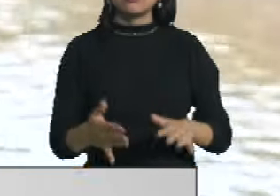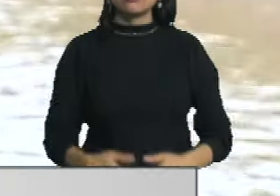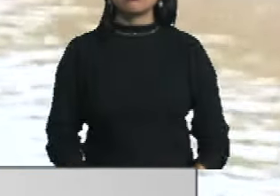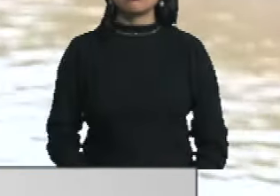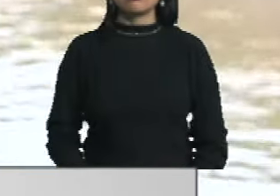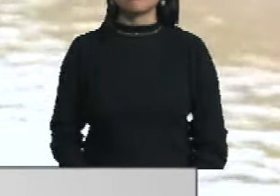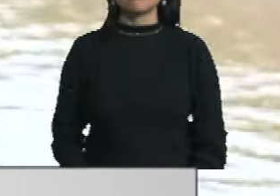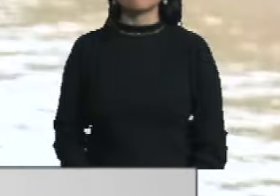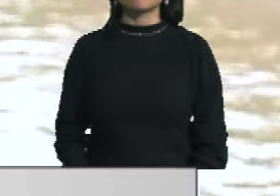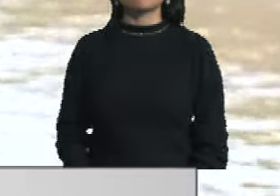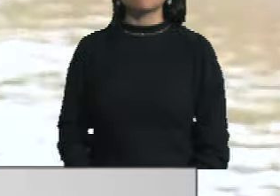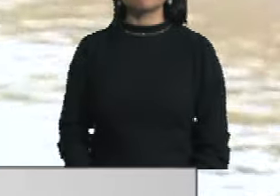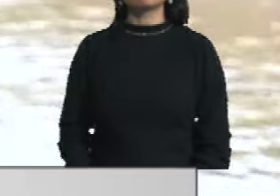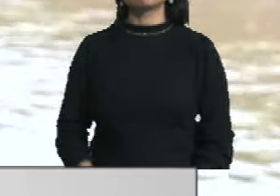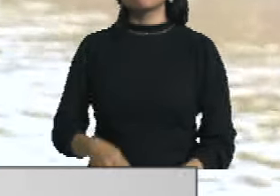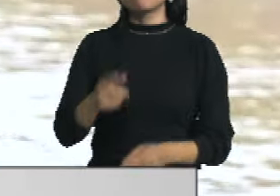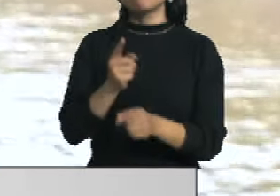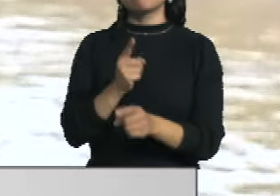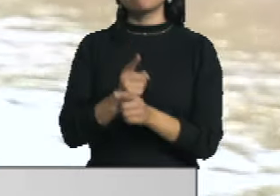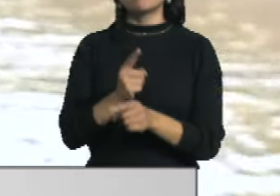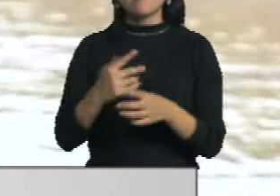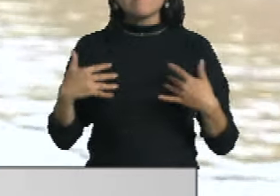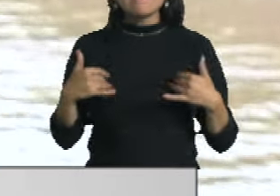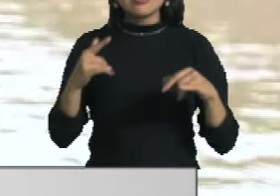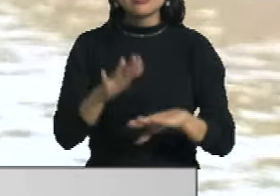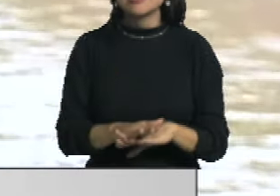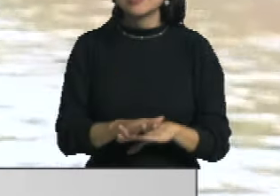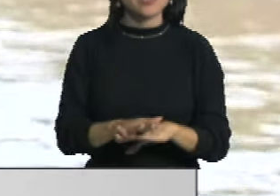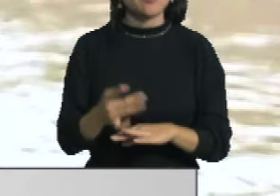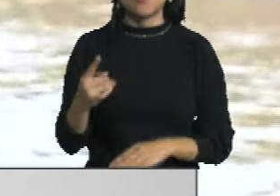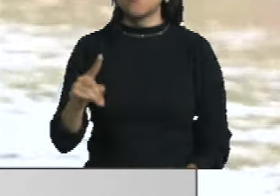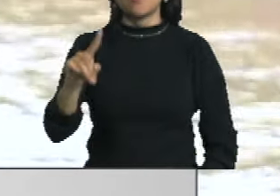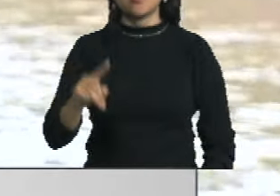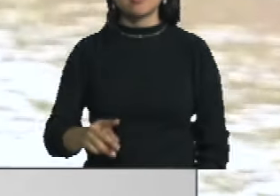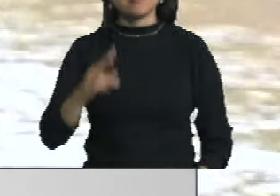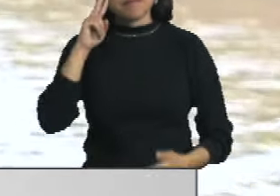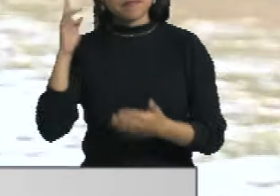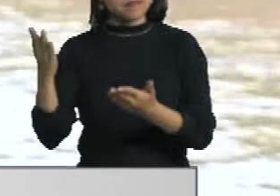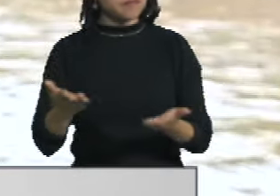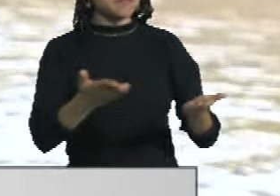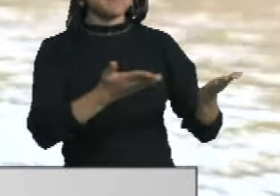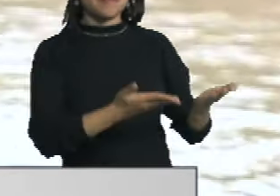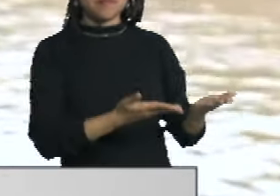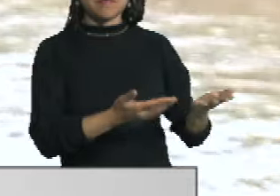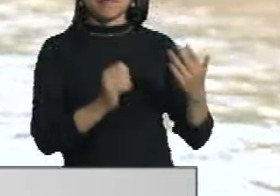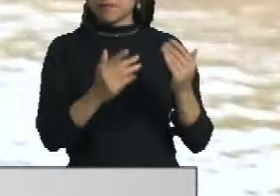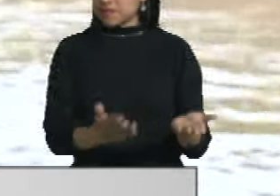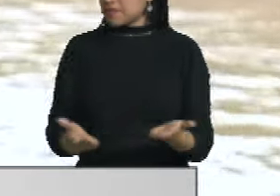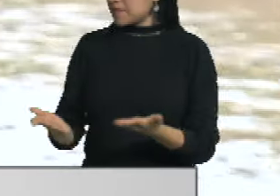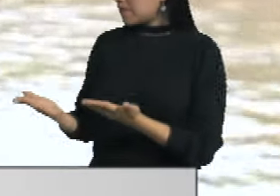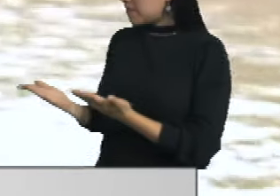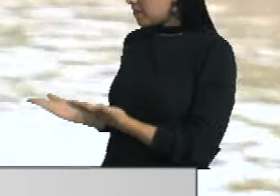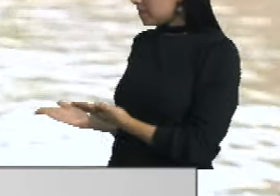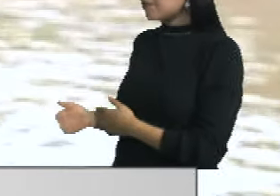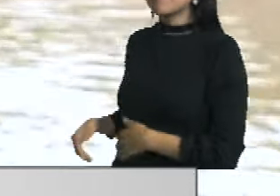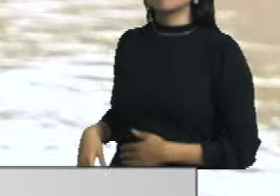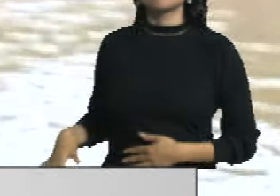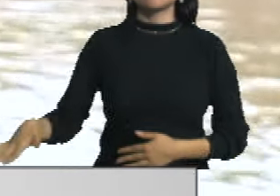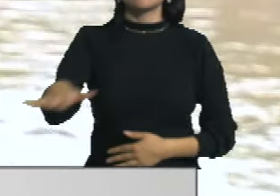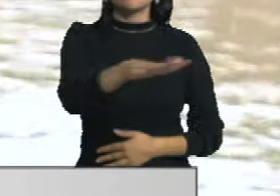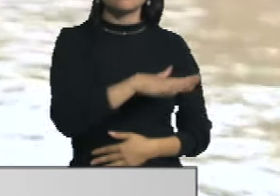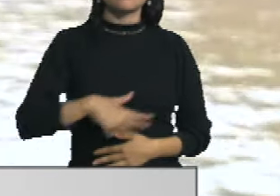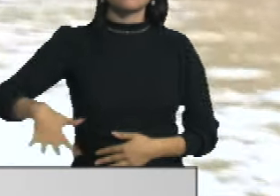es, Luisa y televidentes, pues no es una feliz tarde, nos encontramos a esta hora justamente en el Amazonas, en uno de sus dos